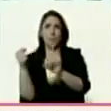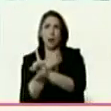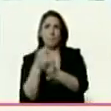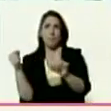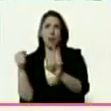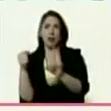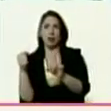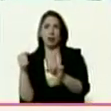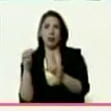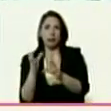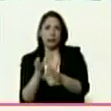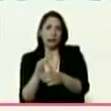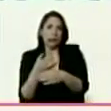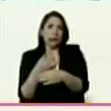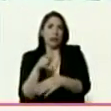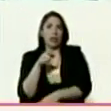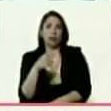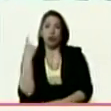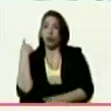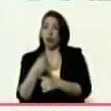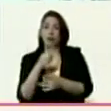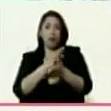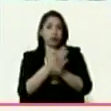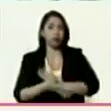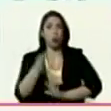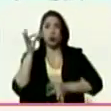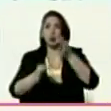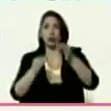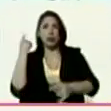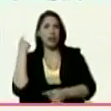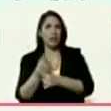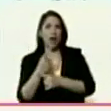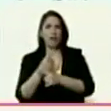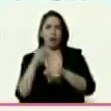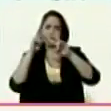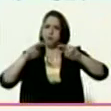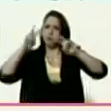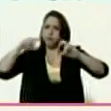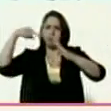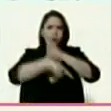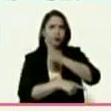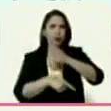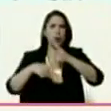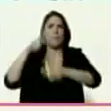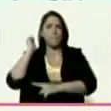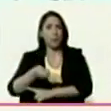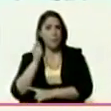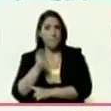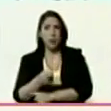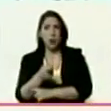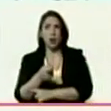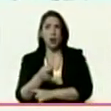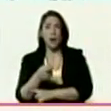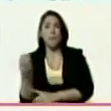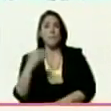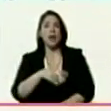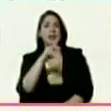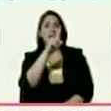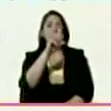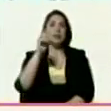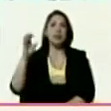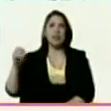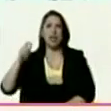hubo una presión. Bueno, eso hay que eliminarlo, la justicia tiene que ser expedita. Hay fiscalías, hay tribunales, más de 100 tribunales para el